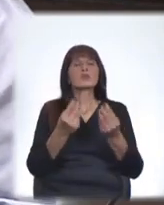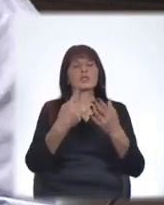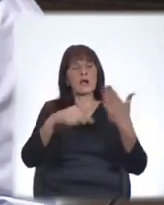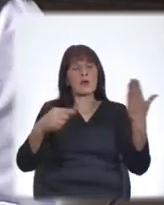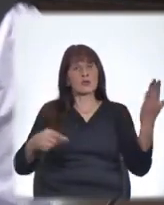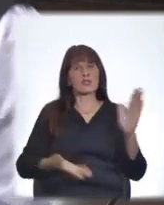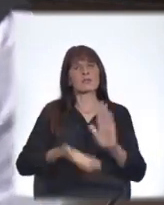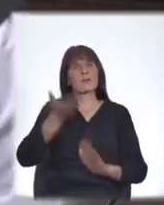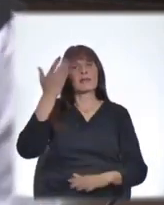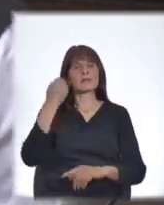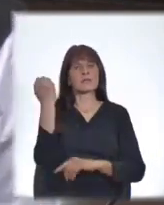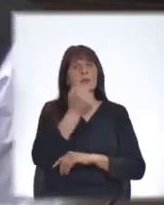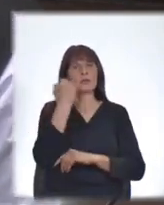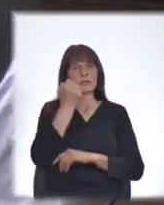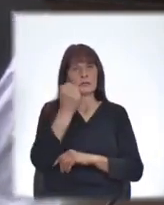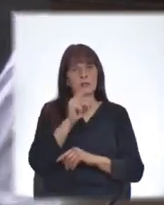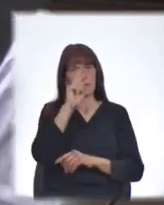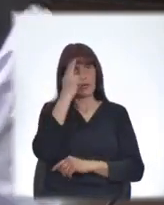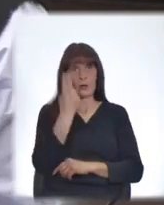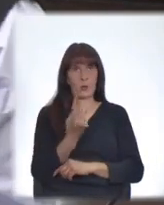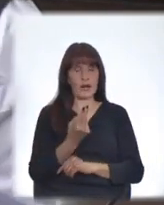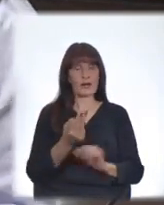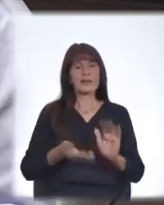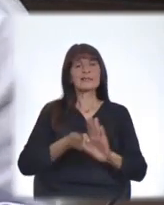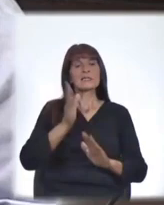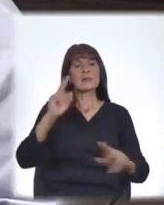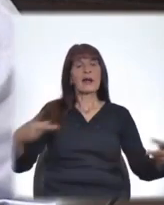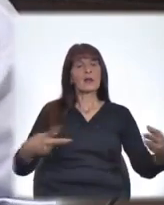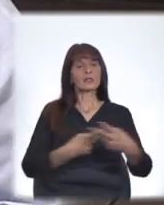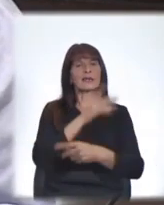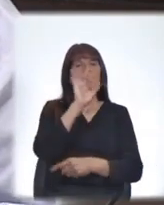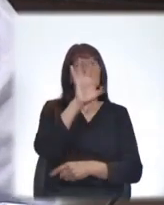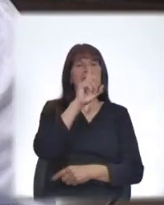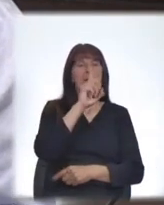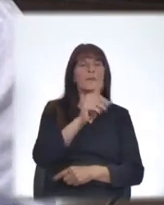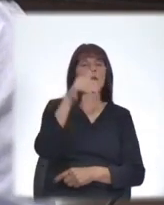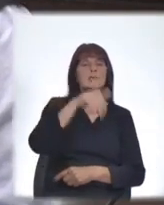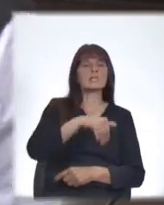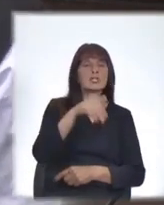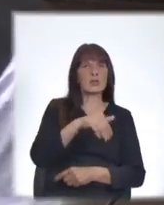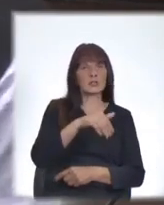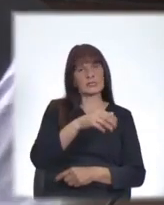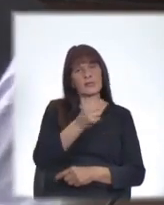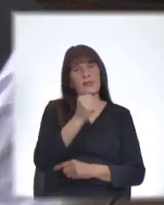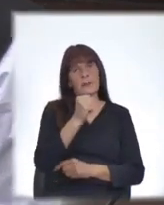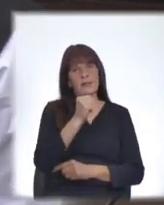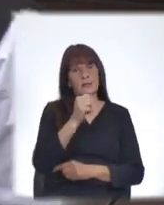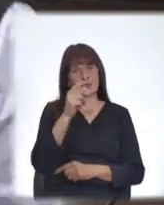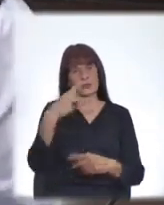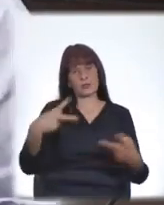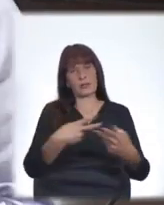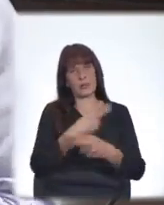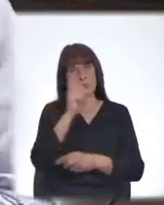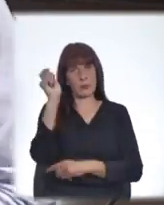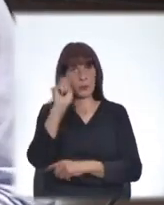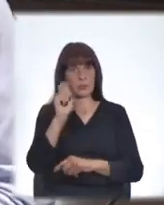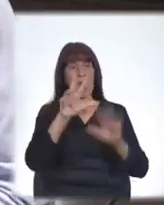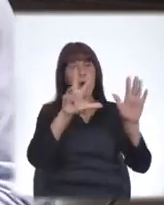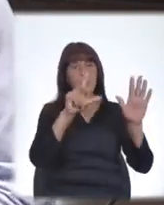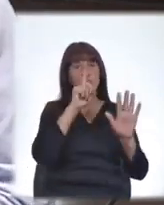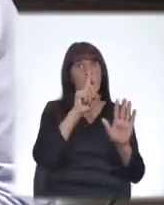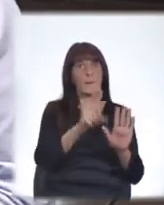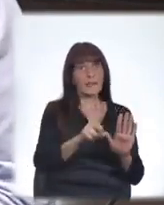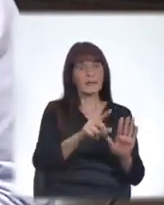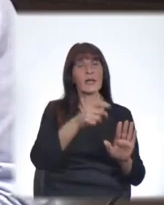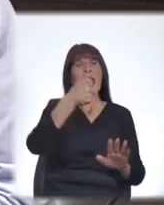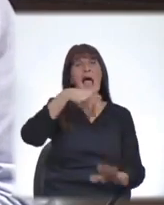importantes para el país que se han pregonado aquí. Se van a recortar 15.000 millones de pesos del presupuesto público, donde 8.000 son